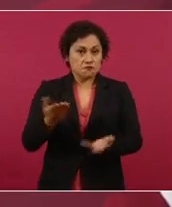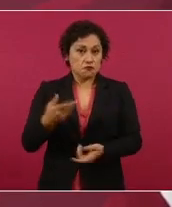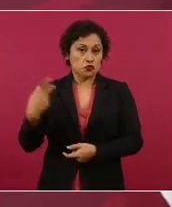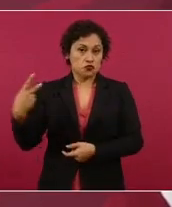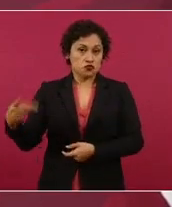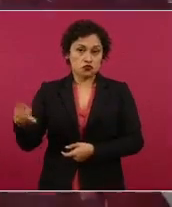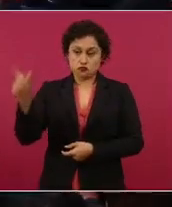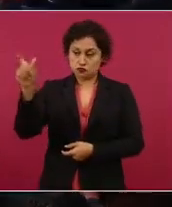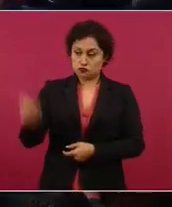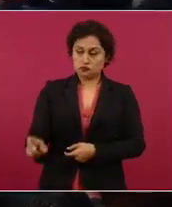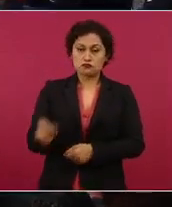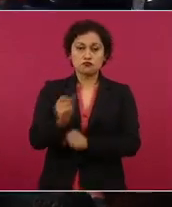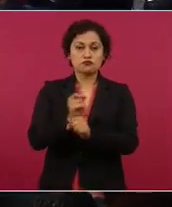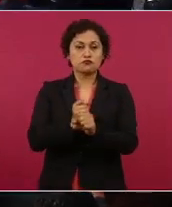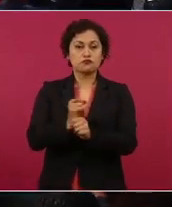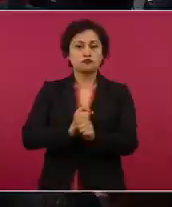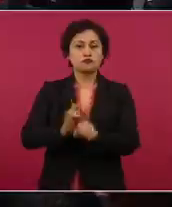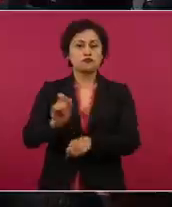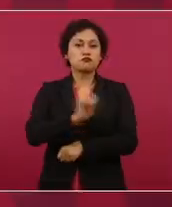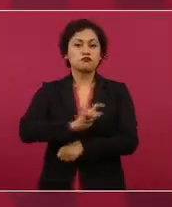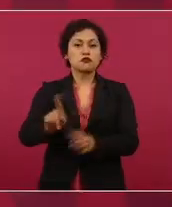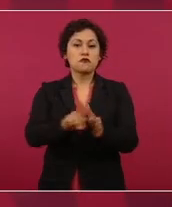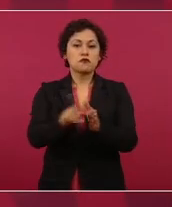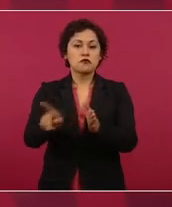extraordinario periodista, es una gente